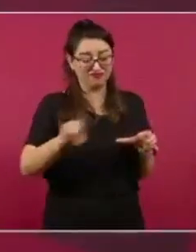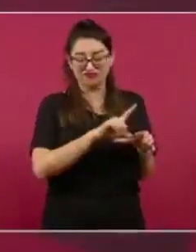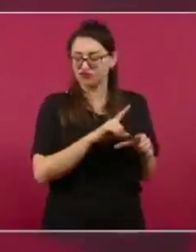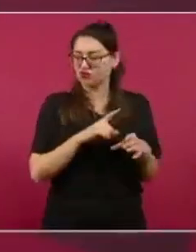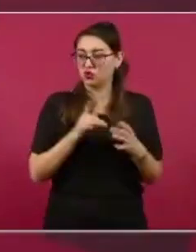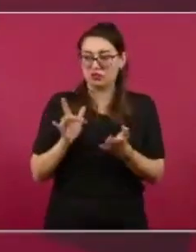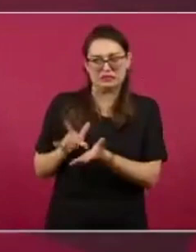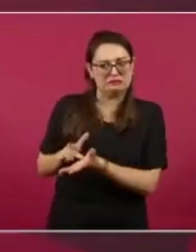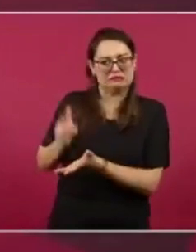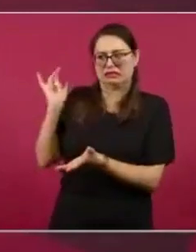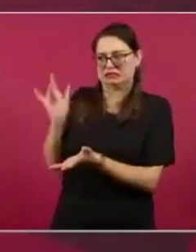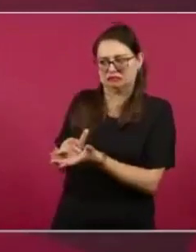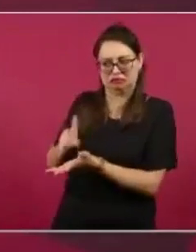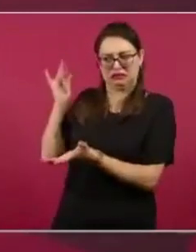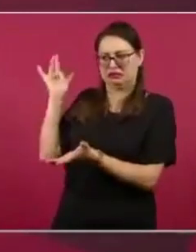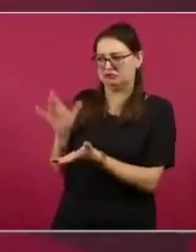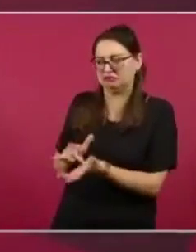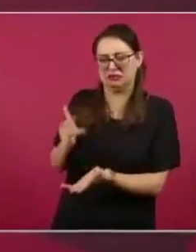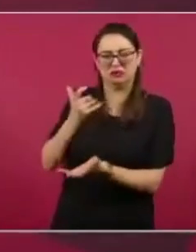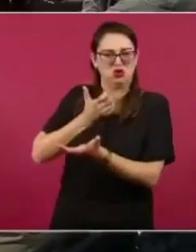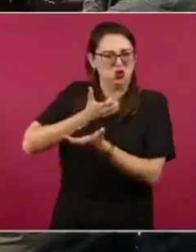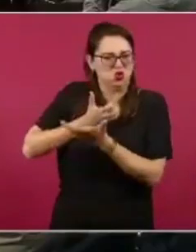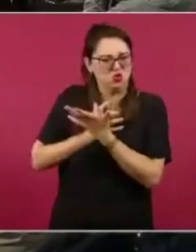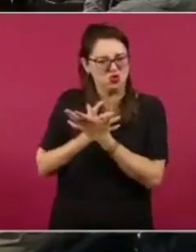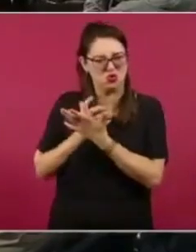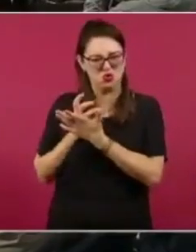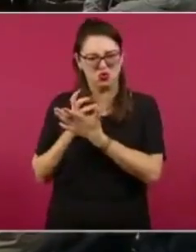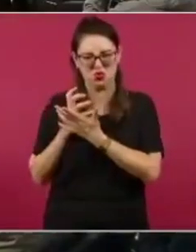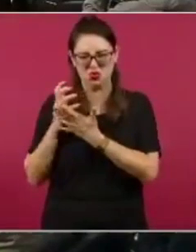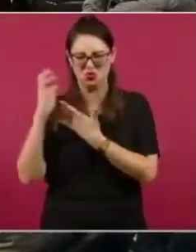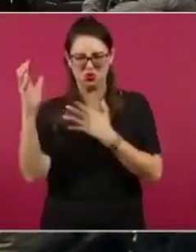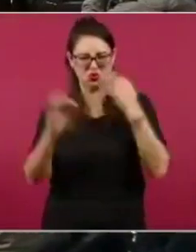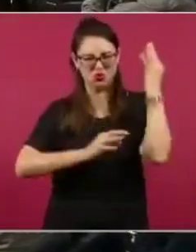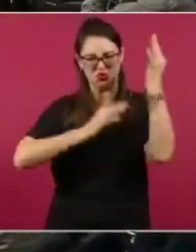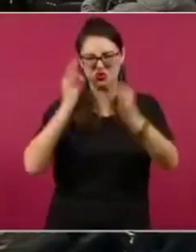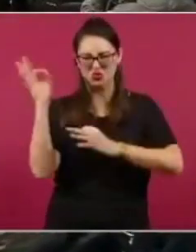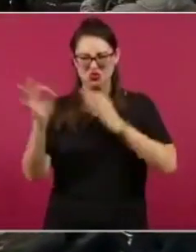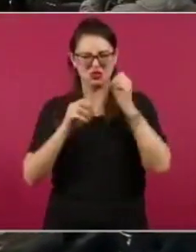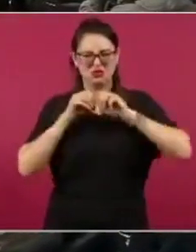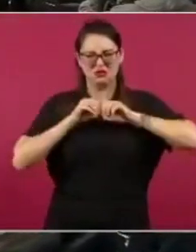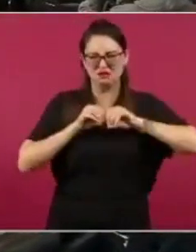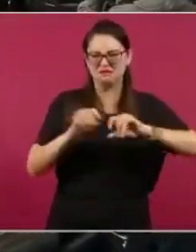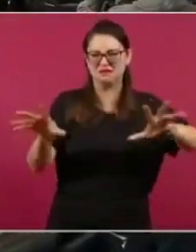amarillismo, nota roja.